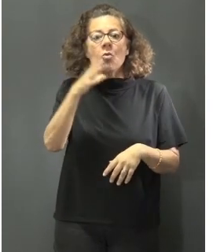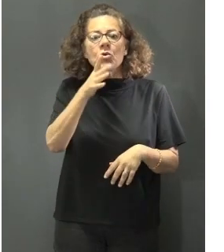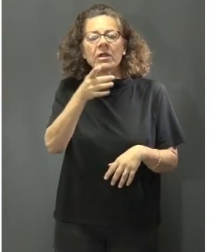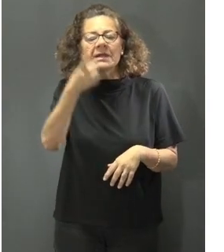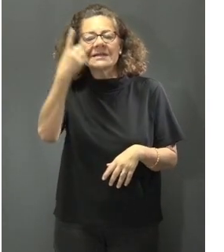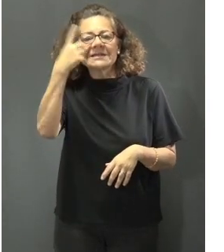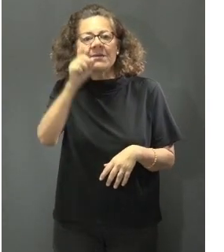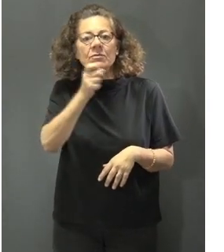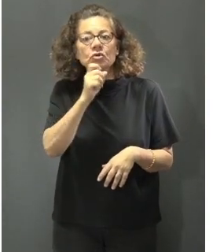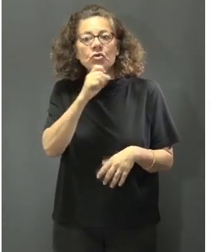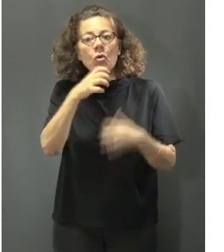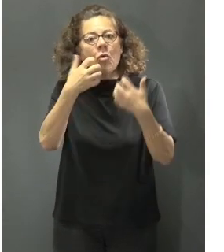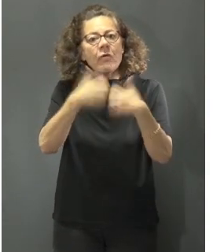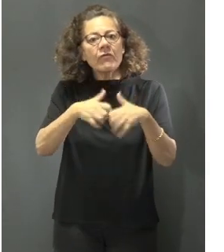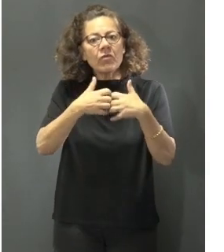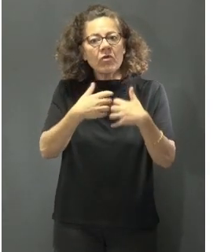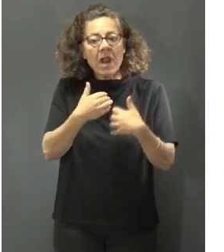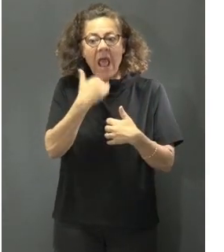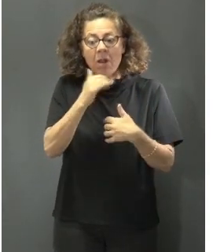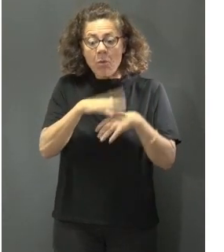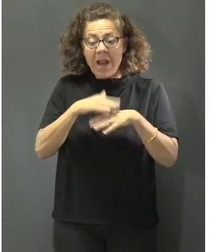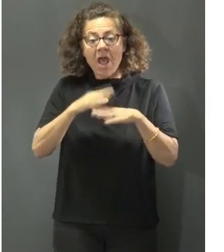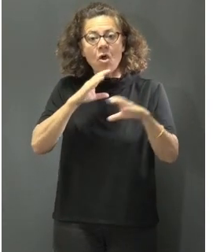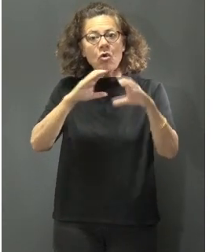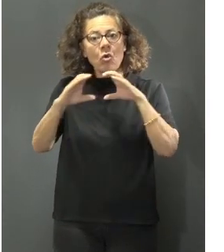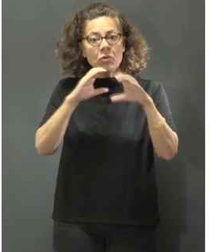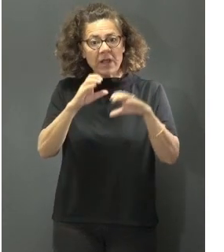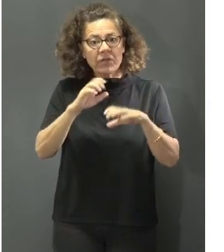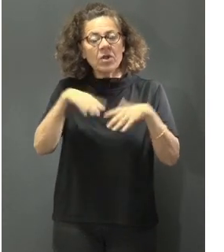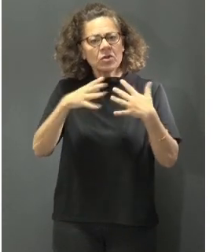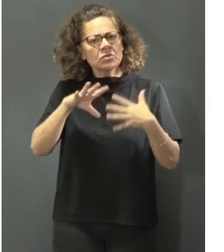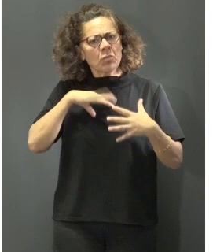funciona una app para la comunicación y entonces somos buenos